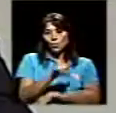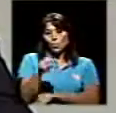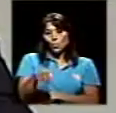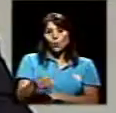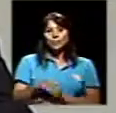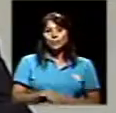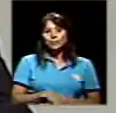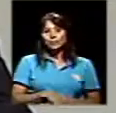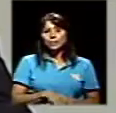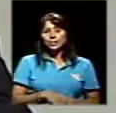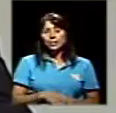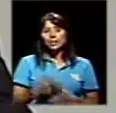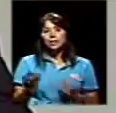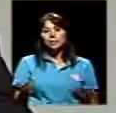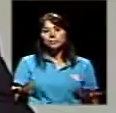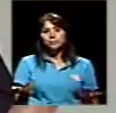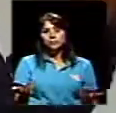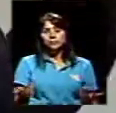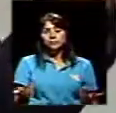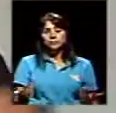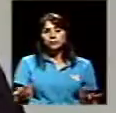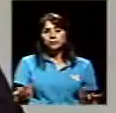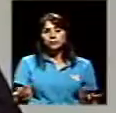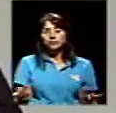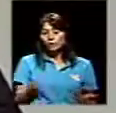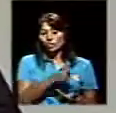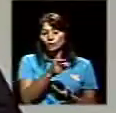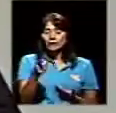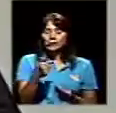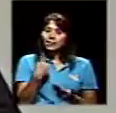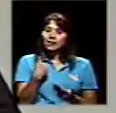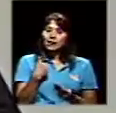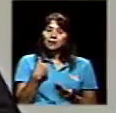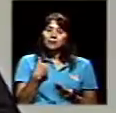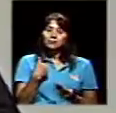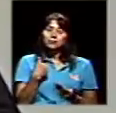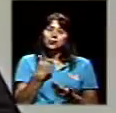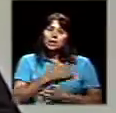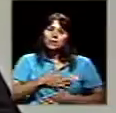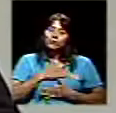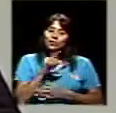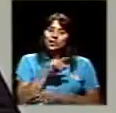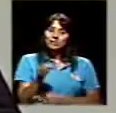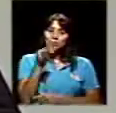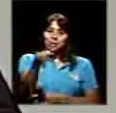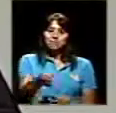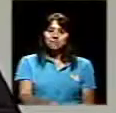y que tengan una disfrutada semana.